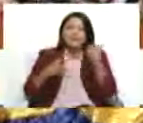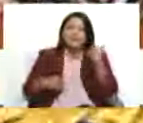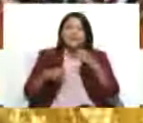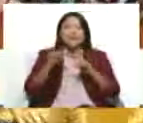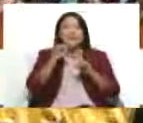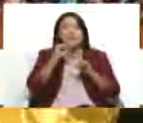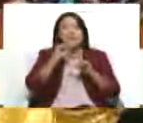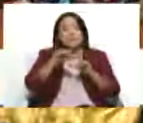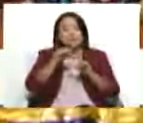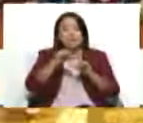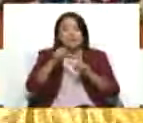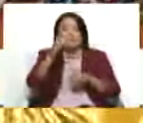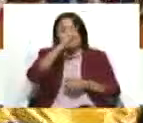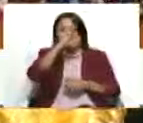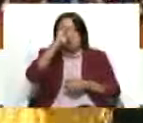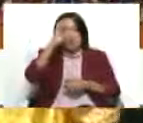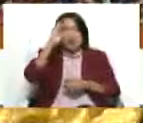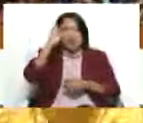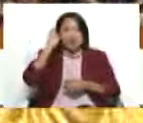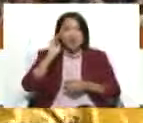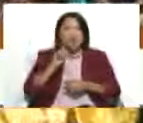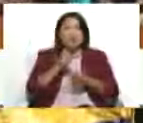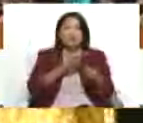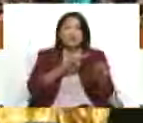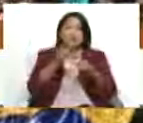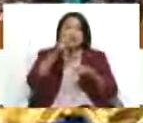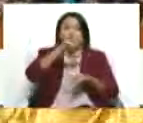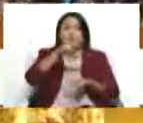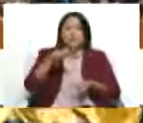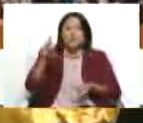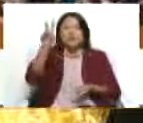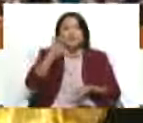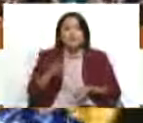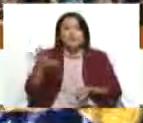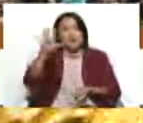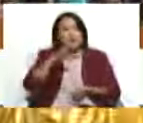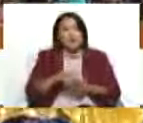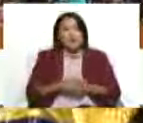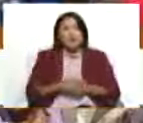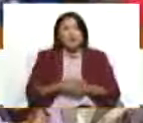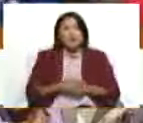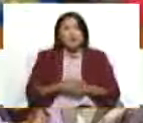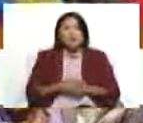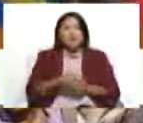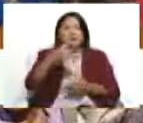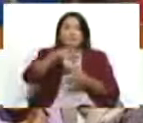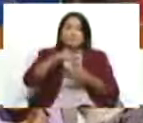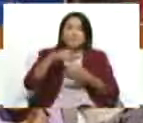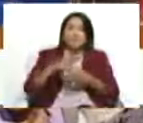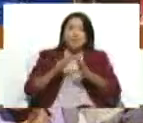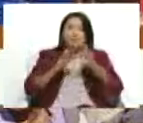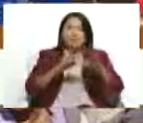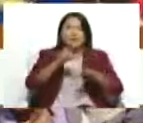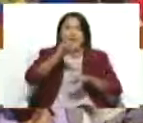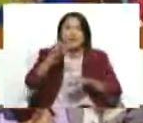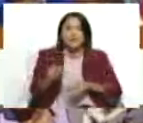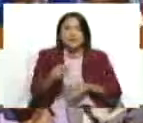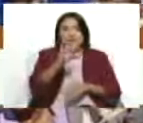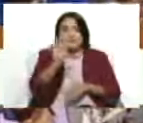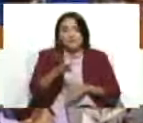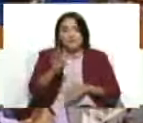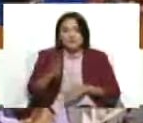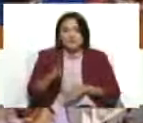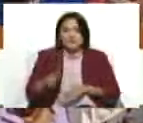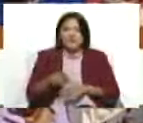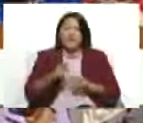Socialista, Diosdado Cabello, quien invitó al pueblo venezolano y al pueblo altano a incorporarse a la defensa del Esequibo en esta campaña